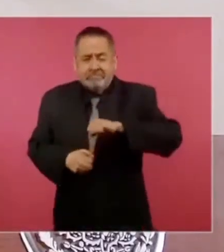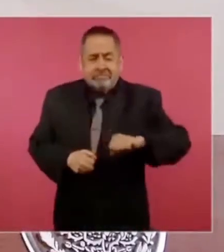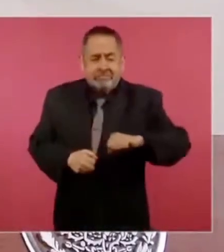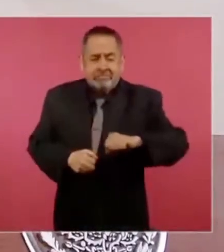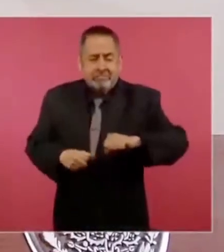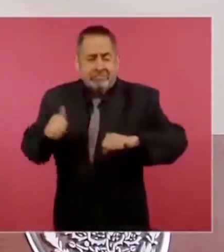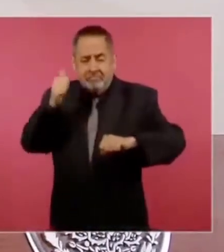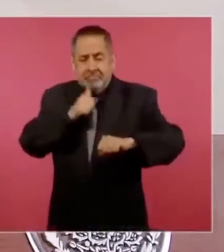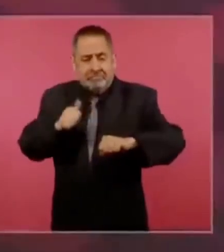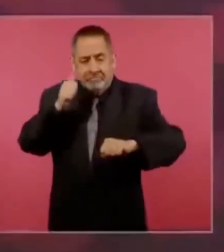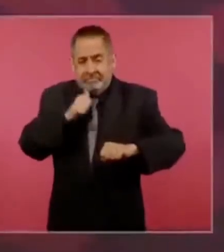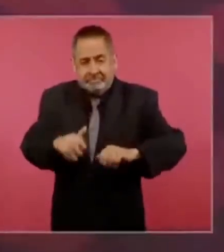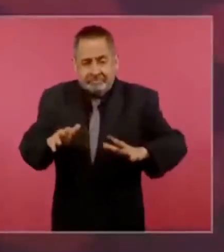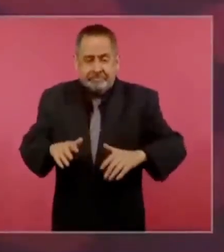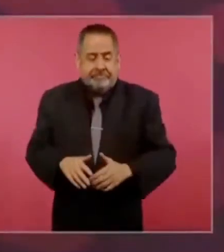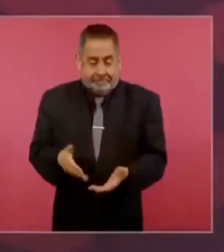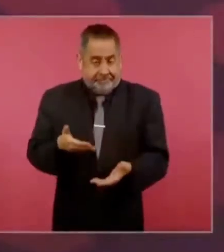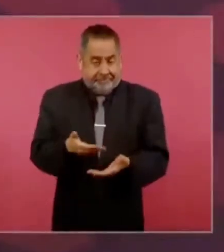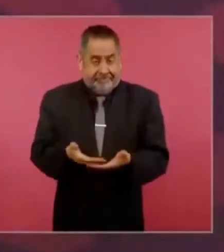Ahora